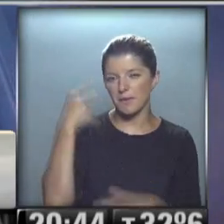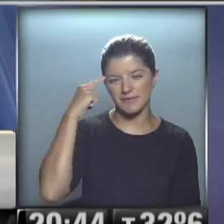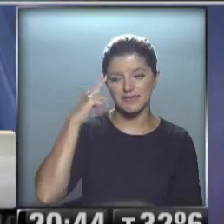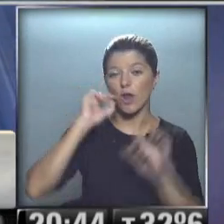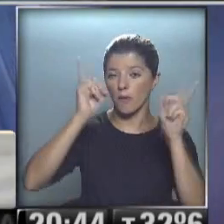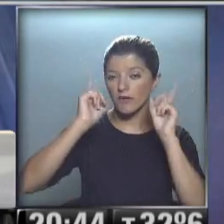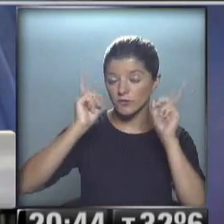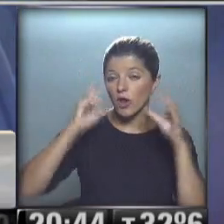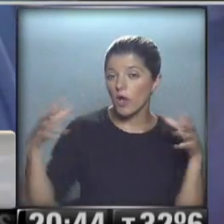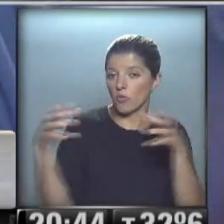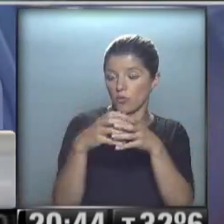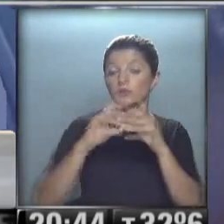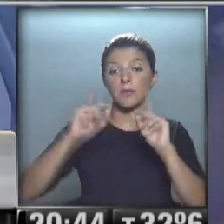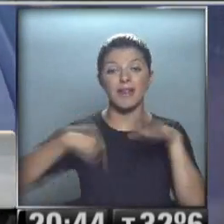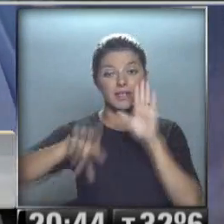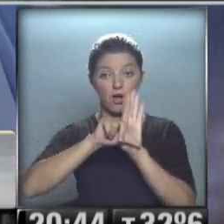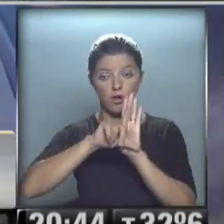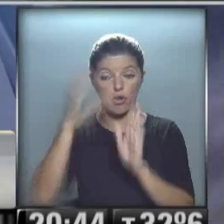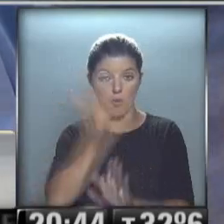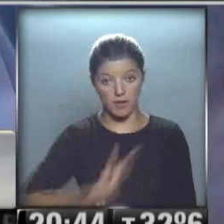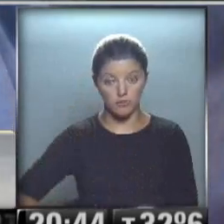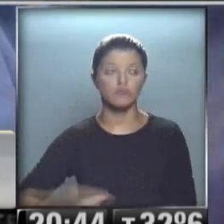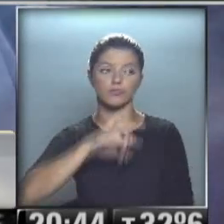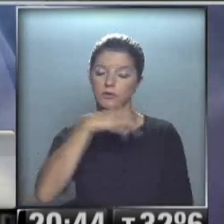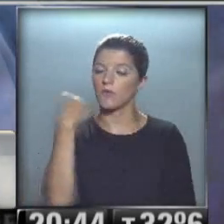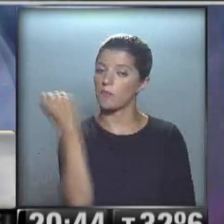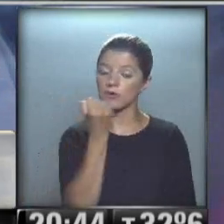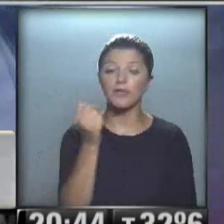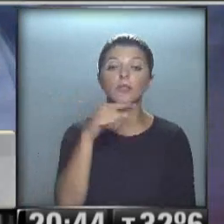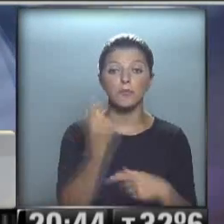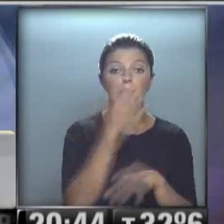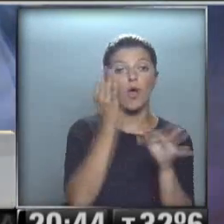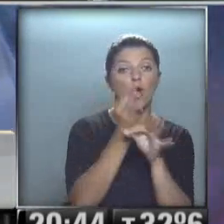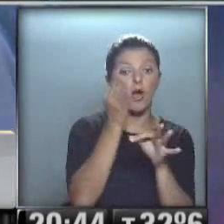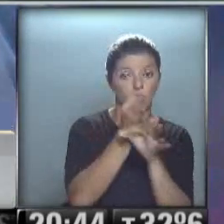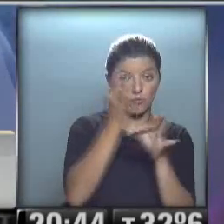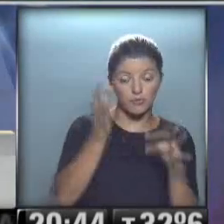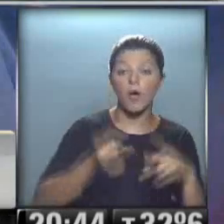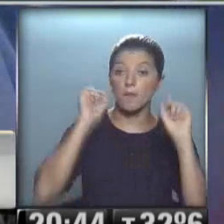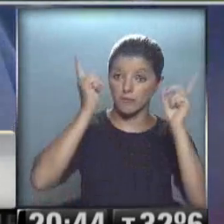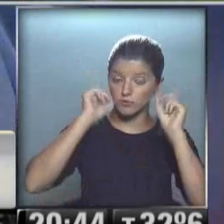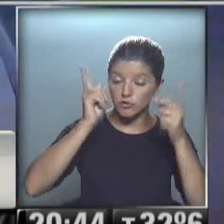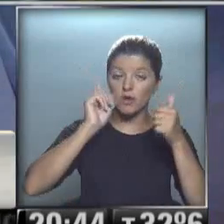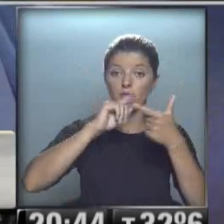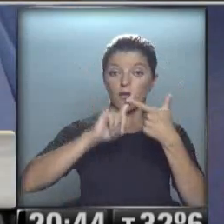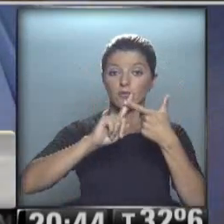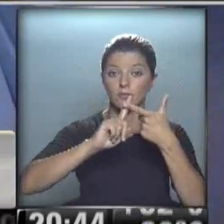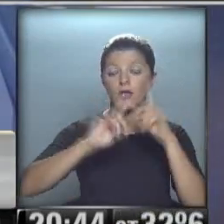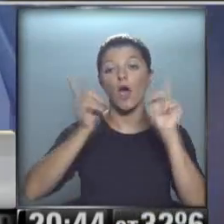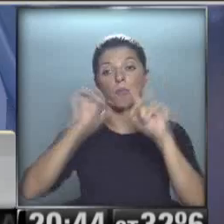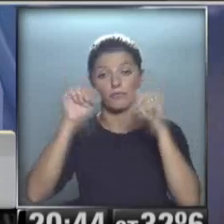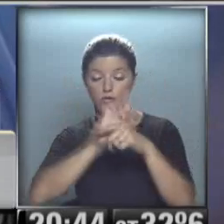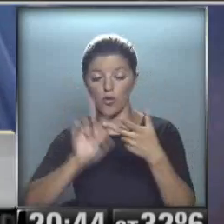docentes, profesores, incluso legisladores del gobierno de la ciudad. Absolutamente, por un lado la comunidad educativa integrada por docentes, no docentes,